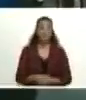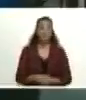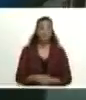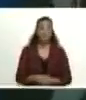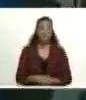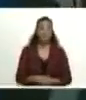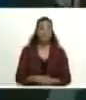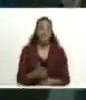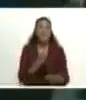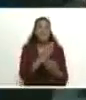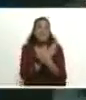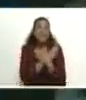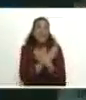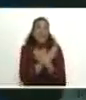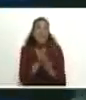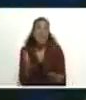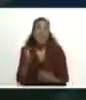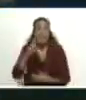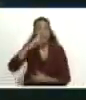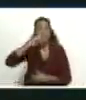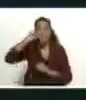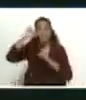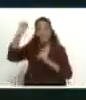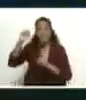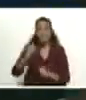Te queremos, Maduro.